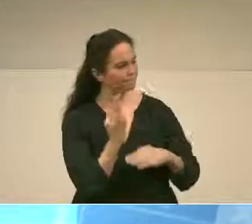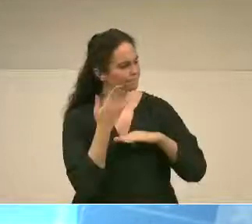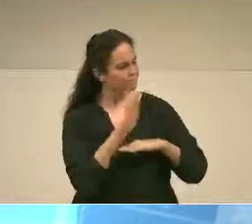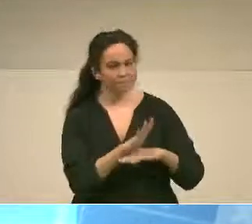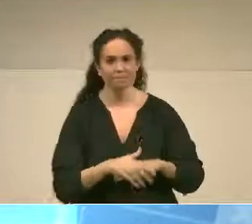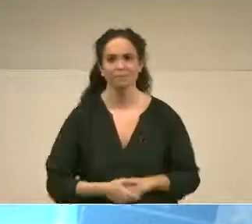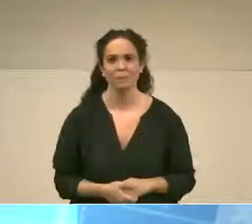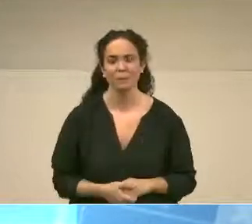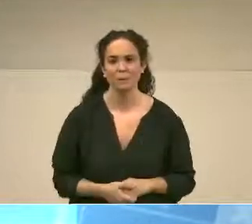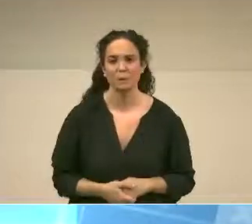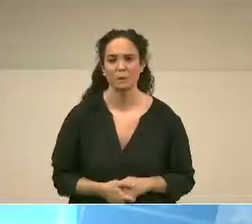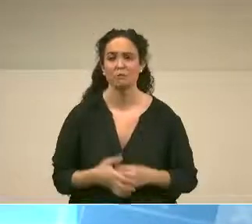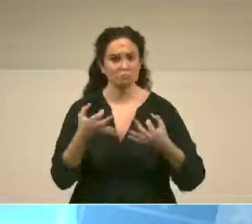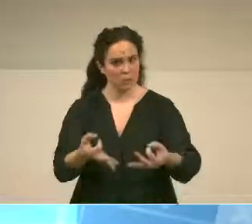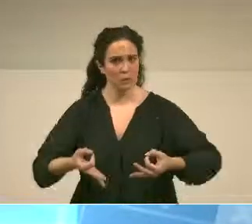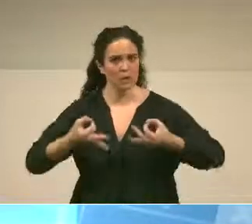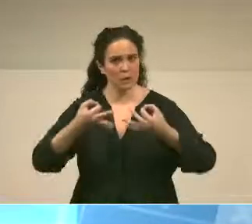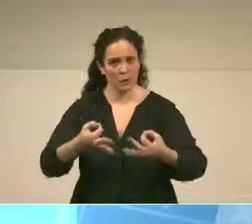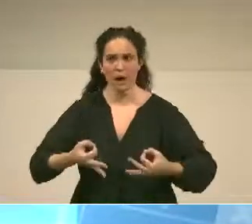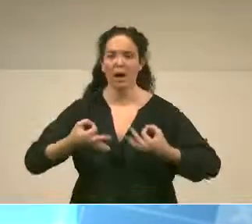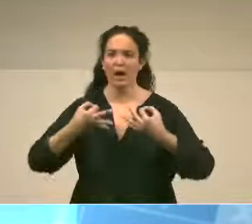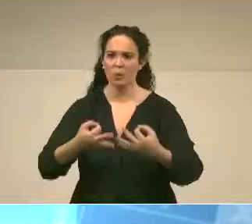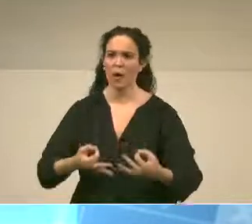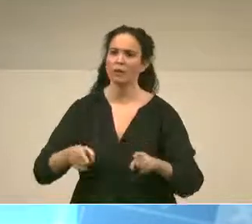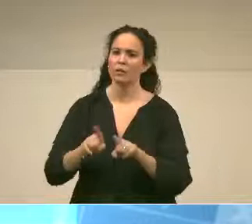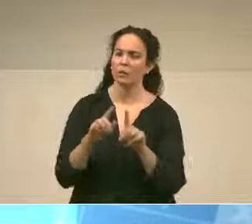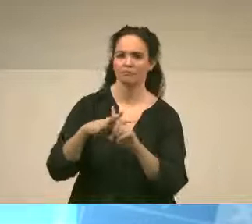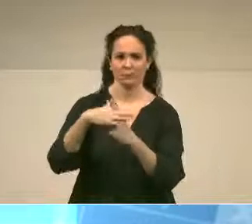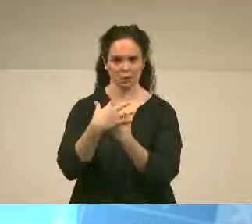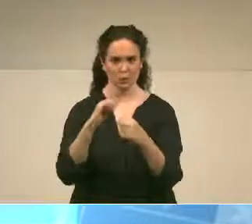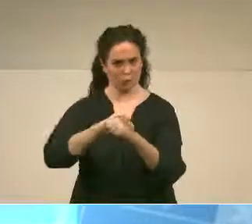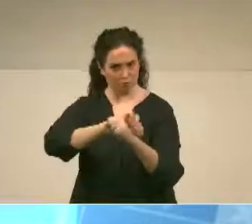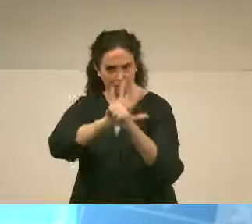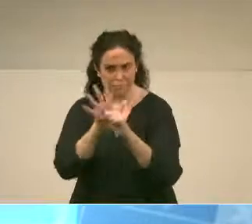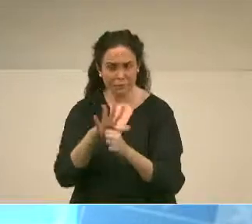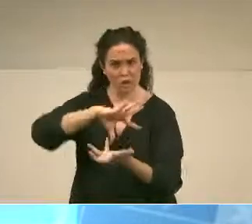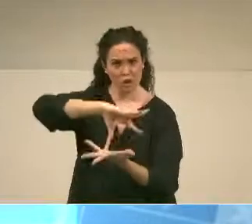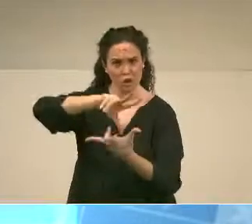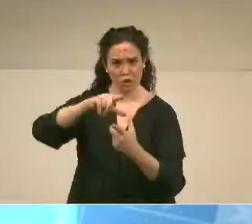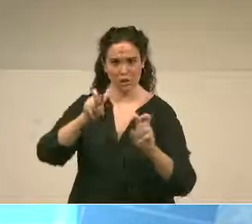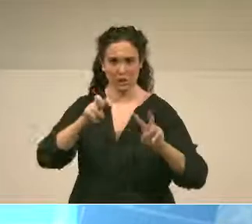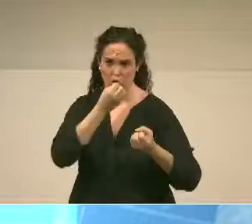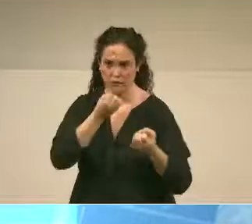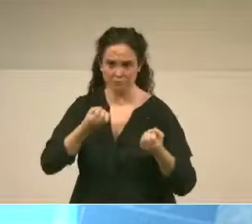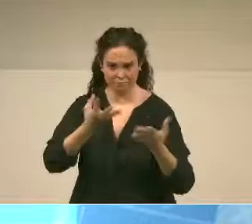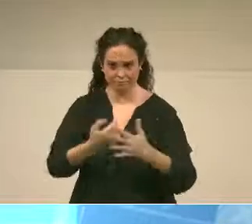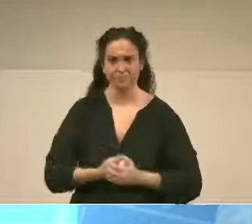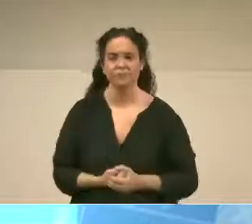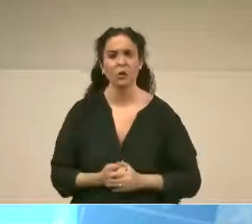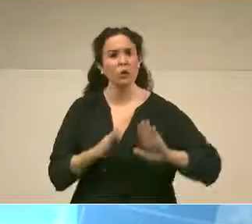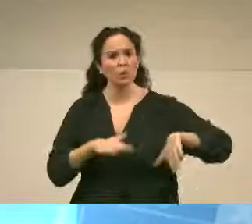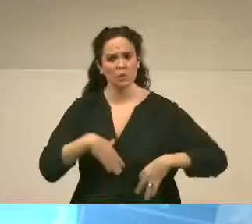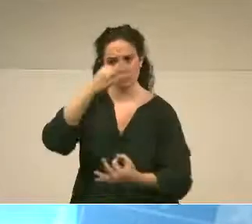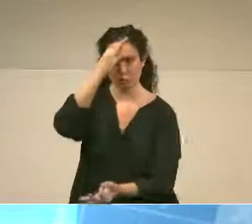zerburu. Beti bezala, Euskadiko bilakaera epidemiologikoaren berri emango dizuet. Ditugun azken